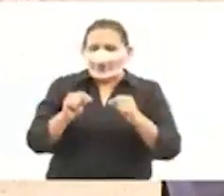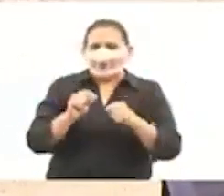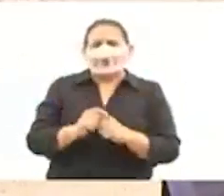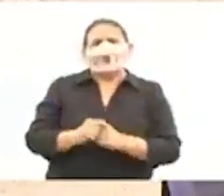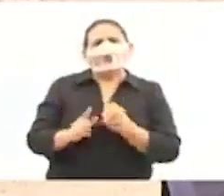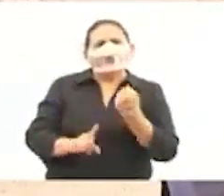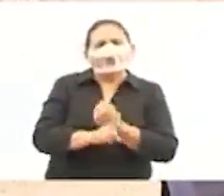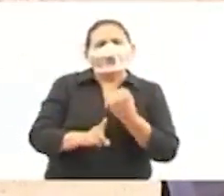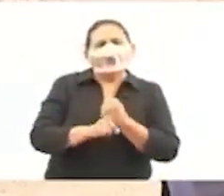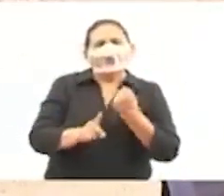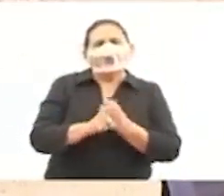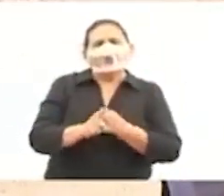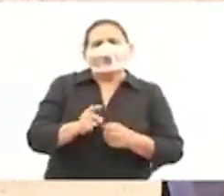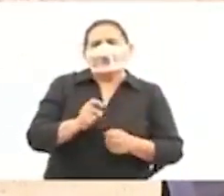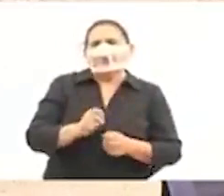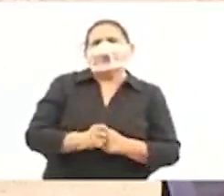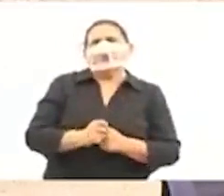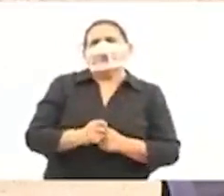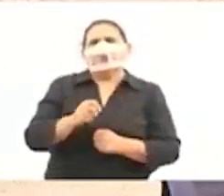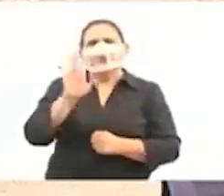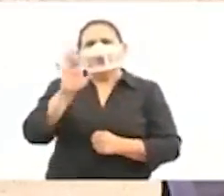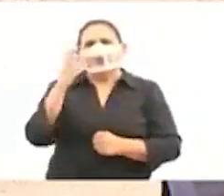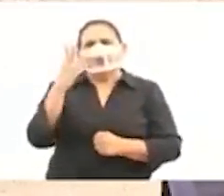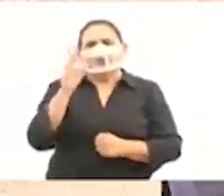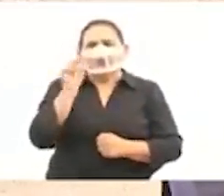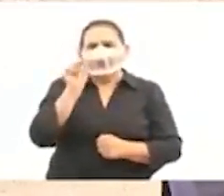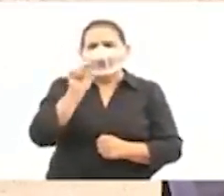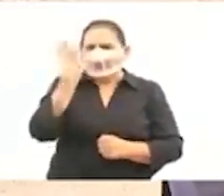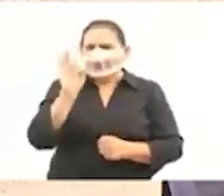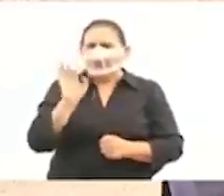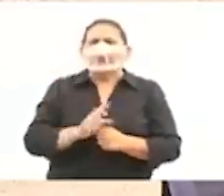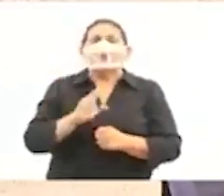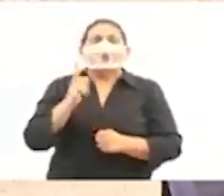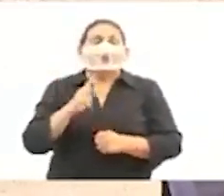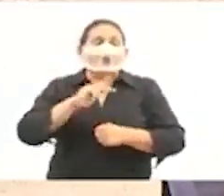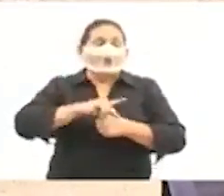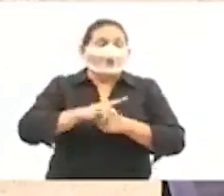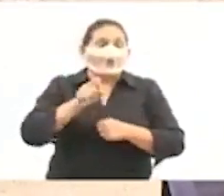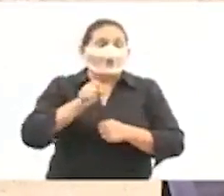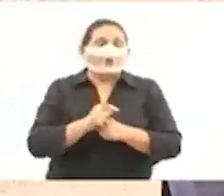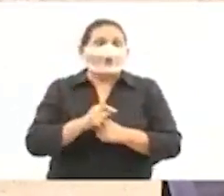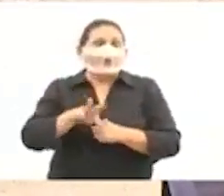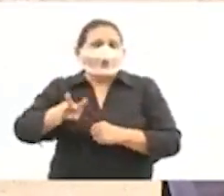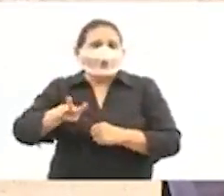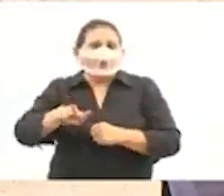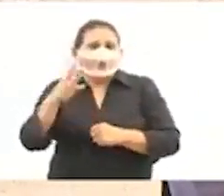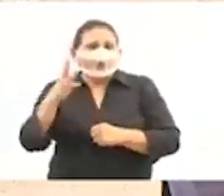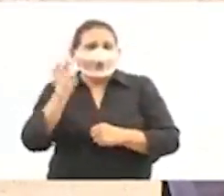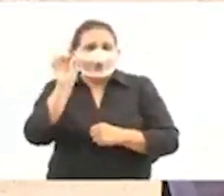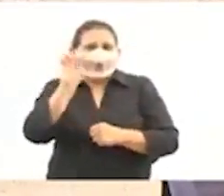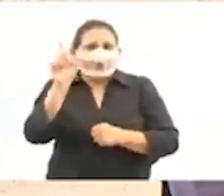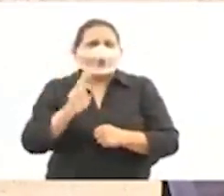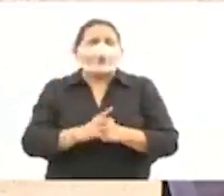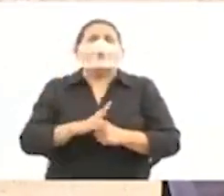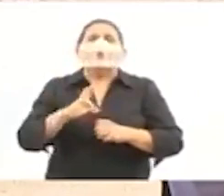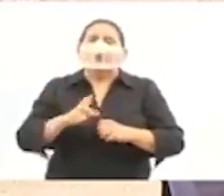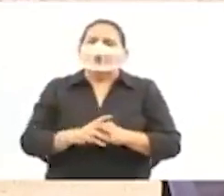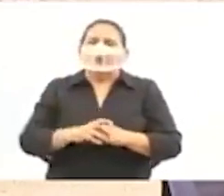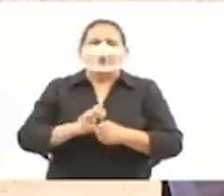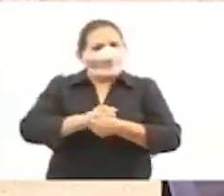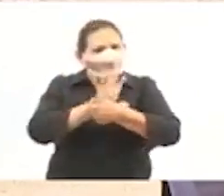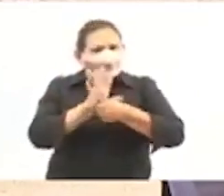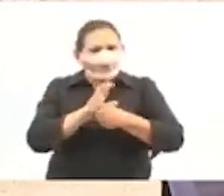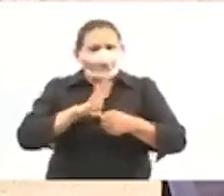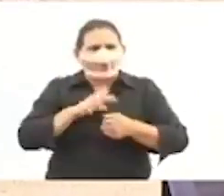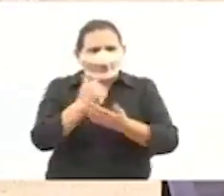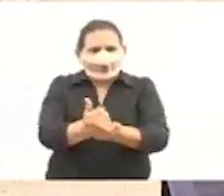yucatán en un 55 por ciento en el país se redujeron en un 14% el tema de la pandemia por supuesto que ha ayudado